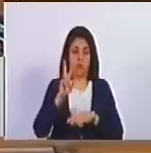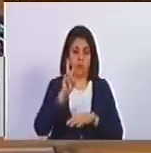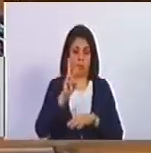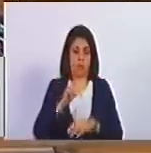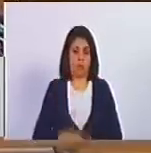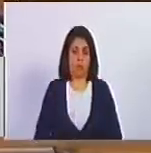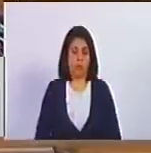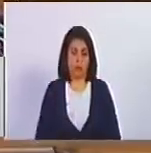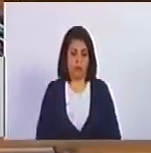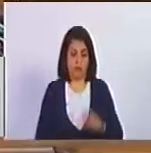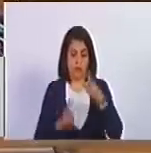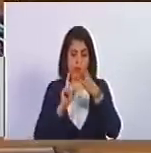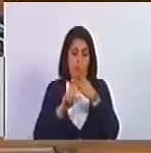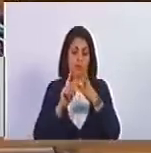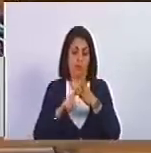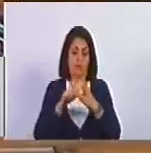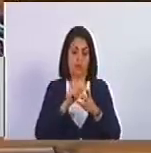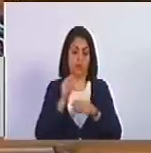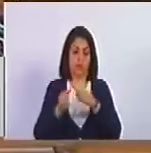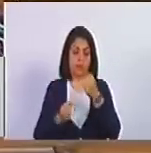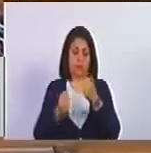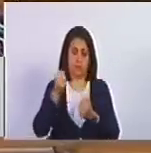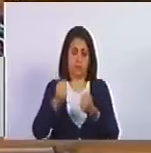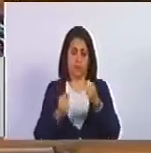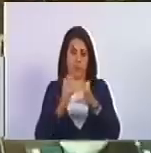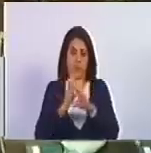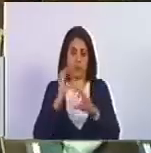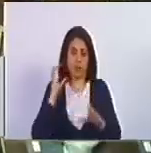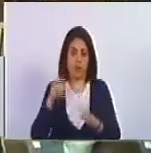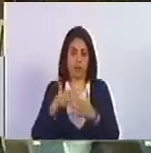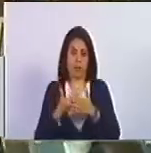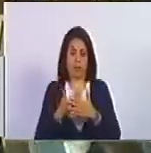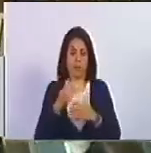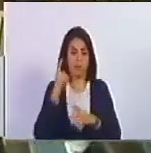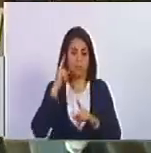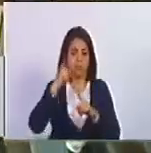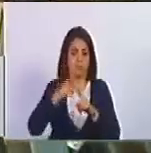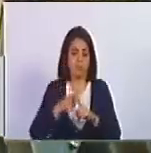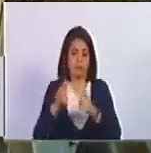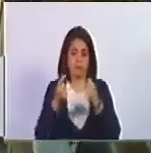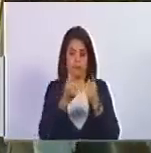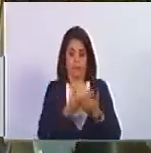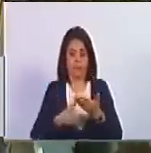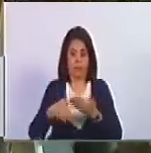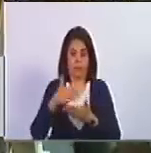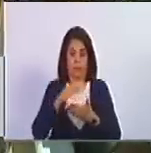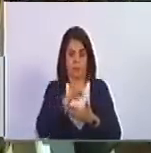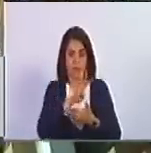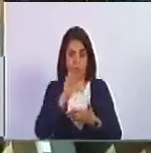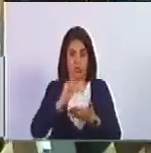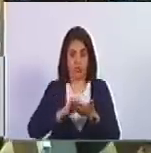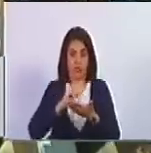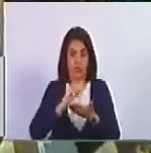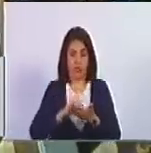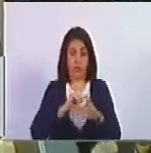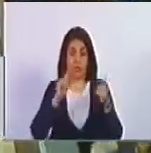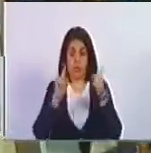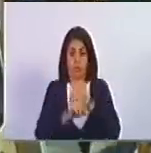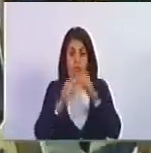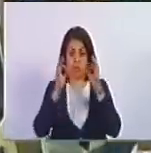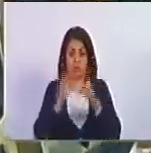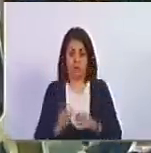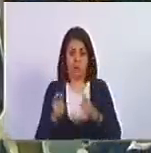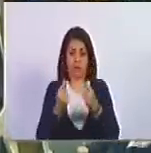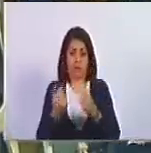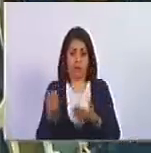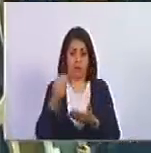Venezuela. 3. Transporte de pasajeros hasta un monto en bolívares equivalente en 40 veces el tipo de cambio oficial de la moneda